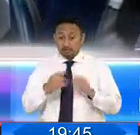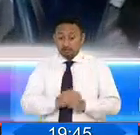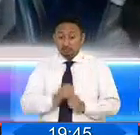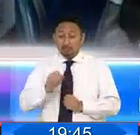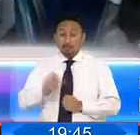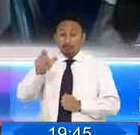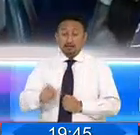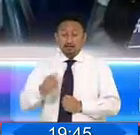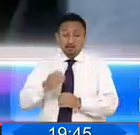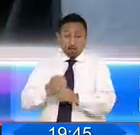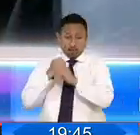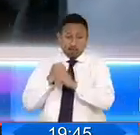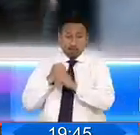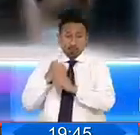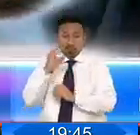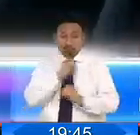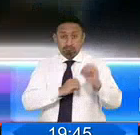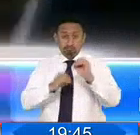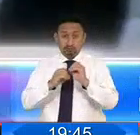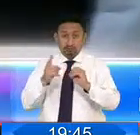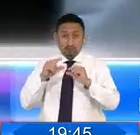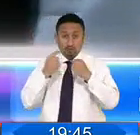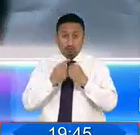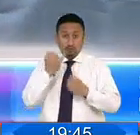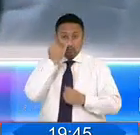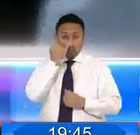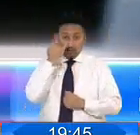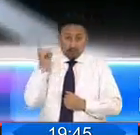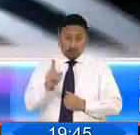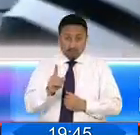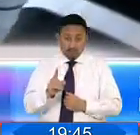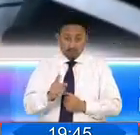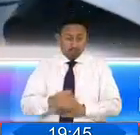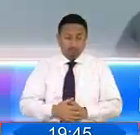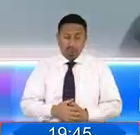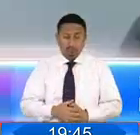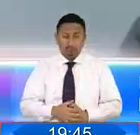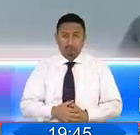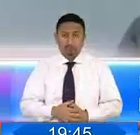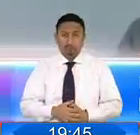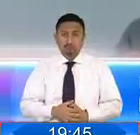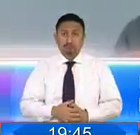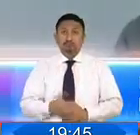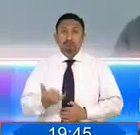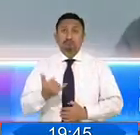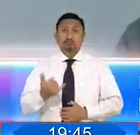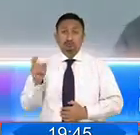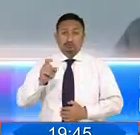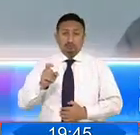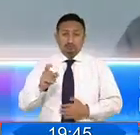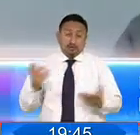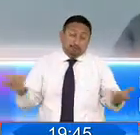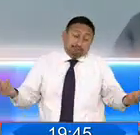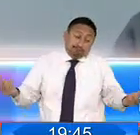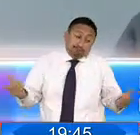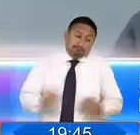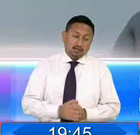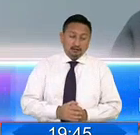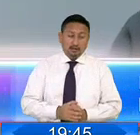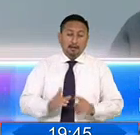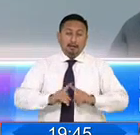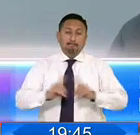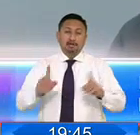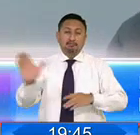la presencia obligatoria de observadores de Pachakutik en esta fase. En este caso no es necesario, pero a través de